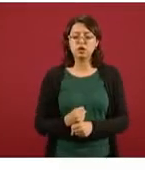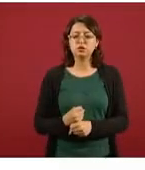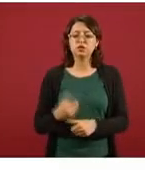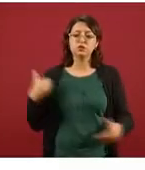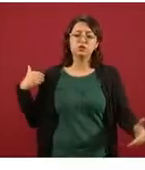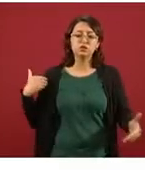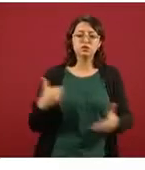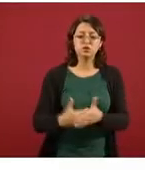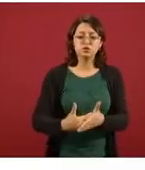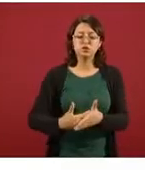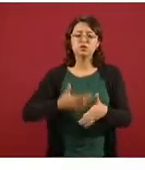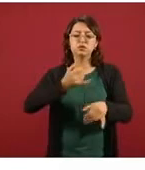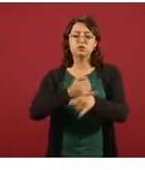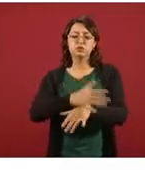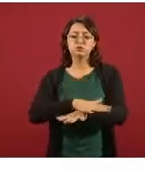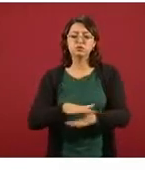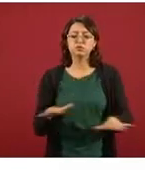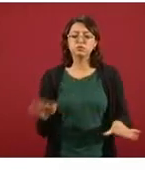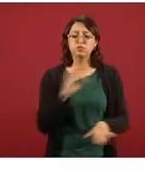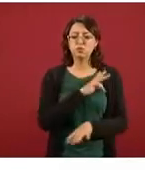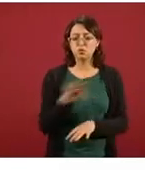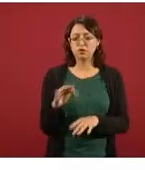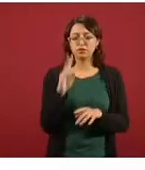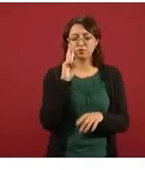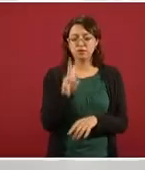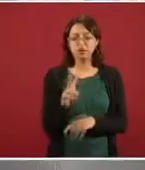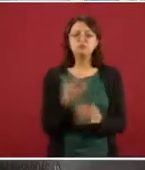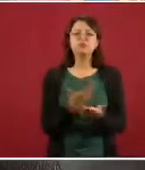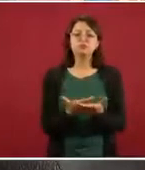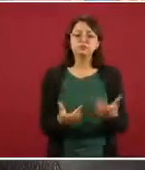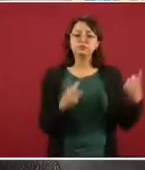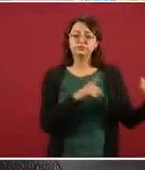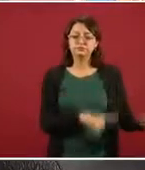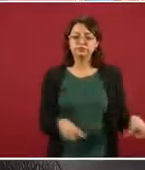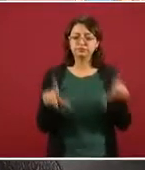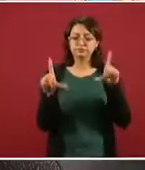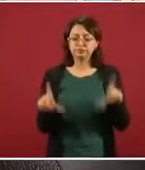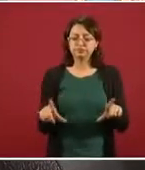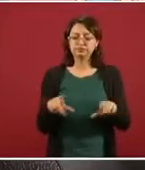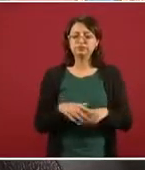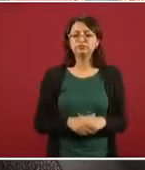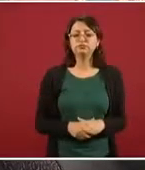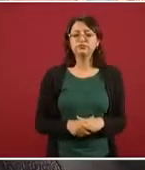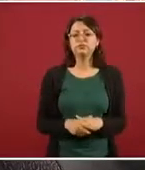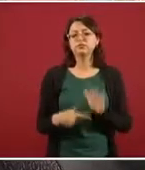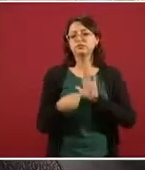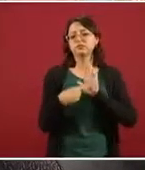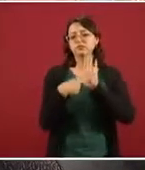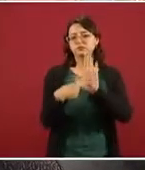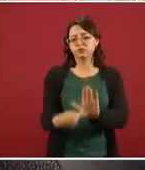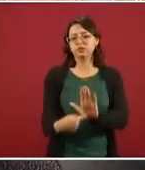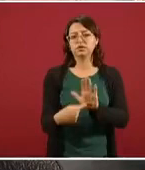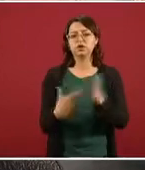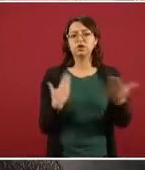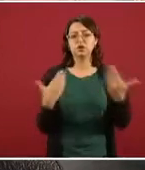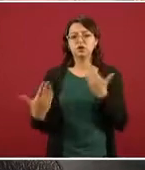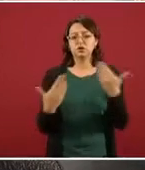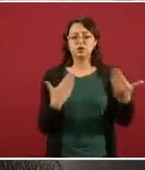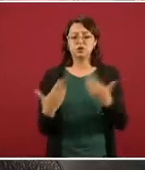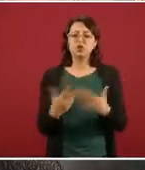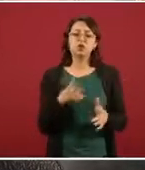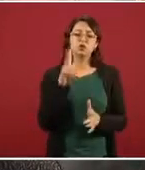es lo que ya hemos informado. Nos ayudan con la siguiente lámina. Y aquí ponemos un comparativo